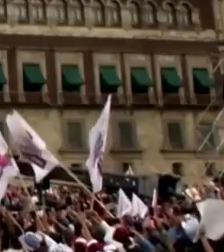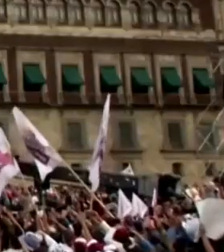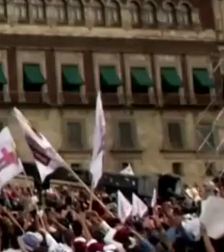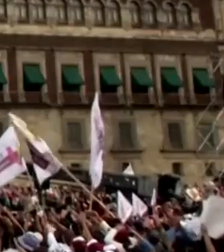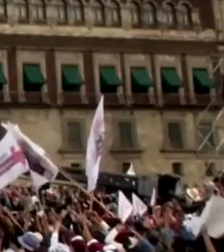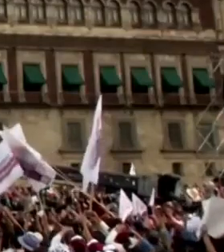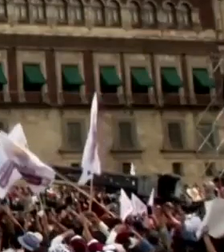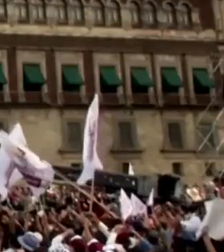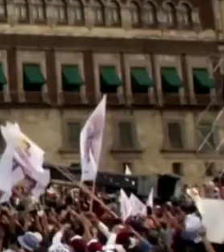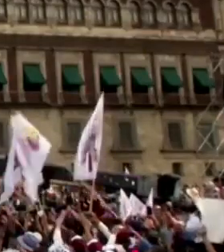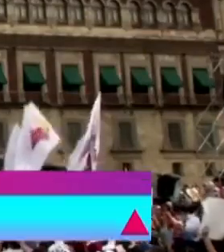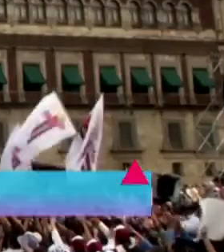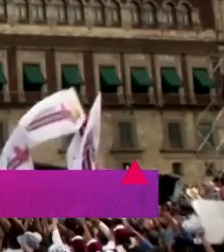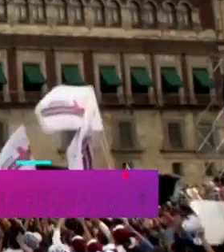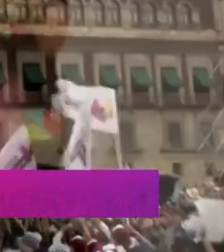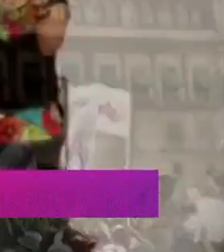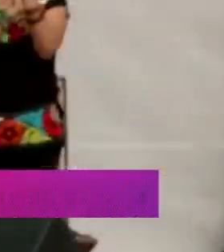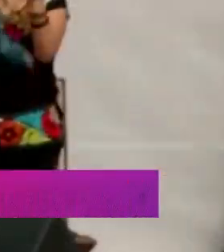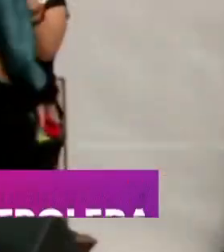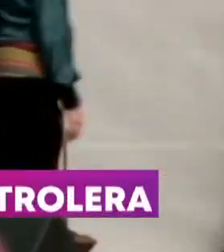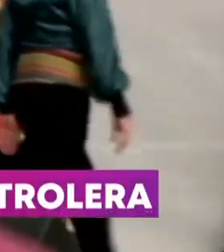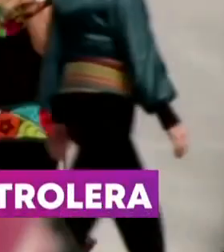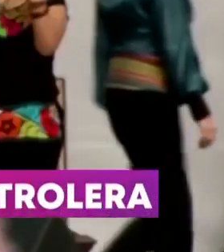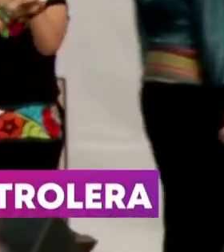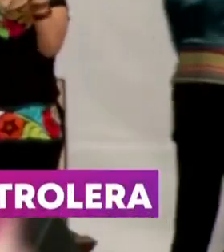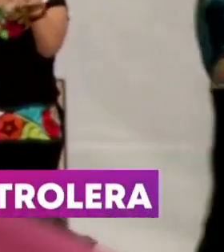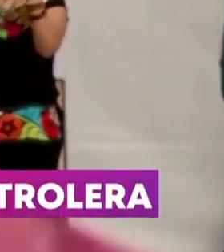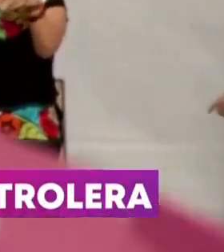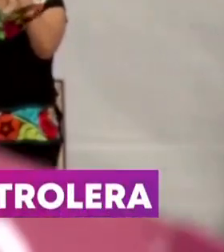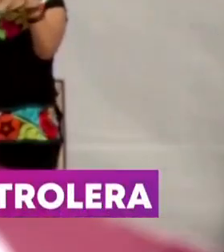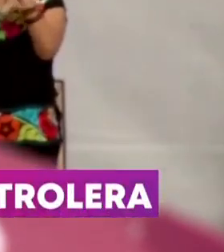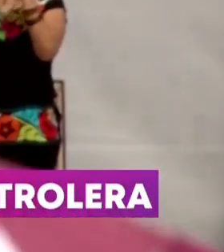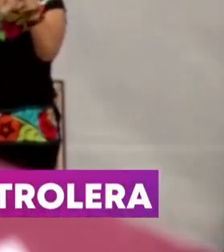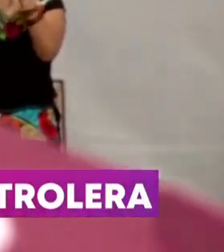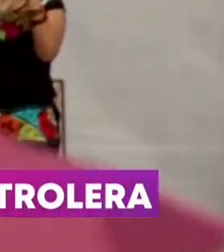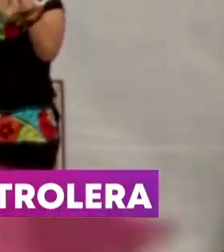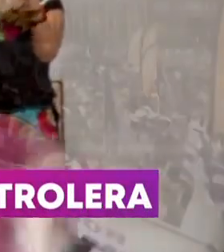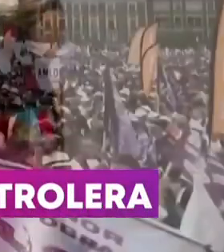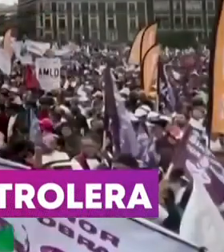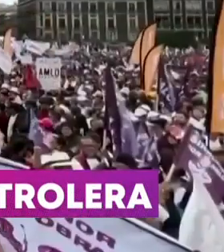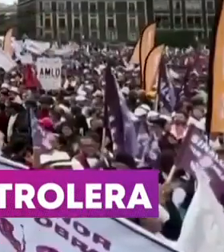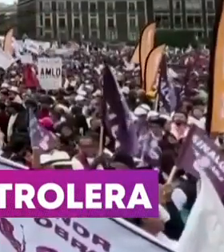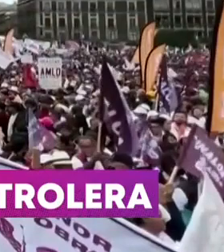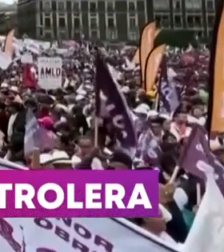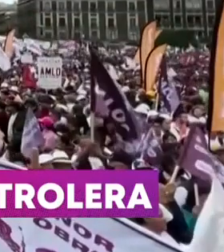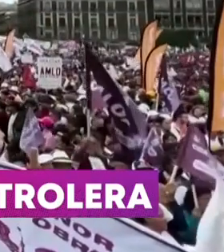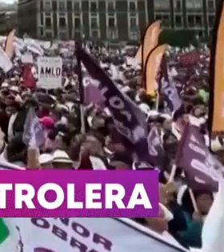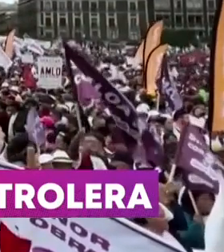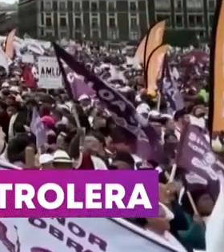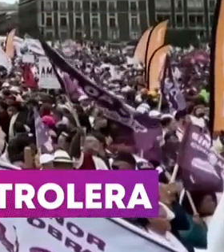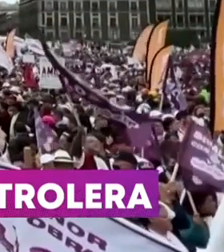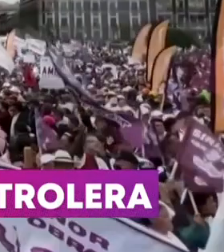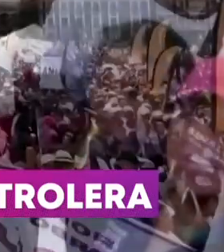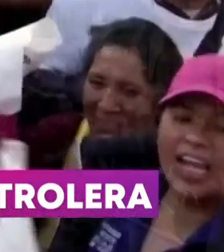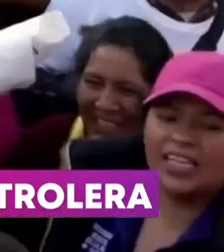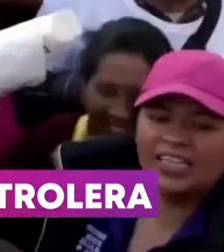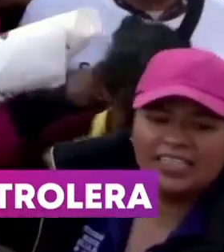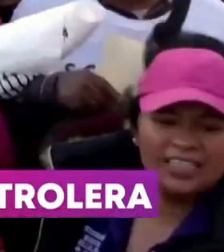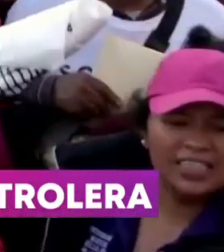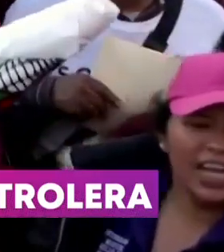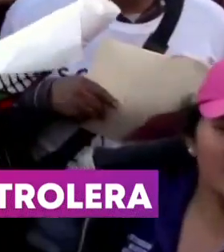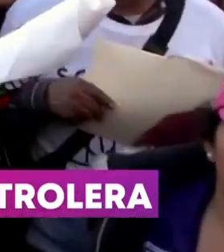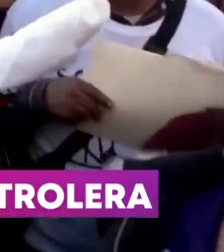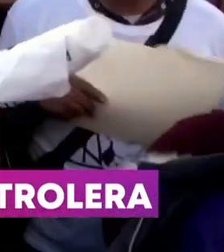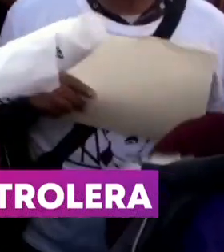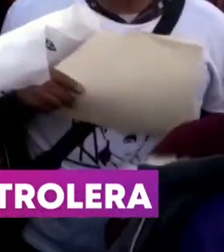Pues así fue el 85 aniversario de la expropiación petrolera encabezado por López Obrador. Advirtió que seguirá